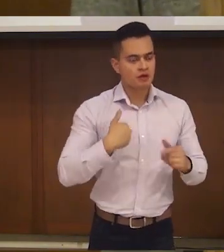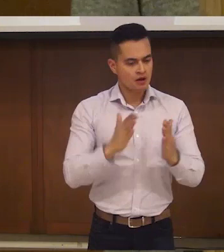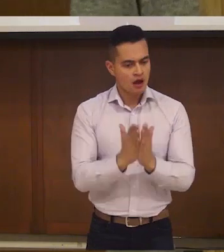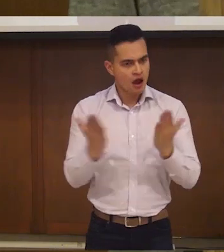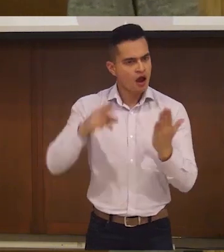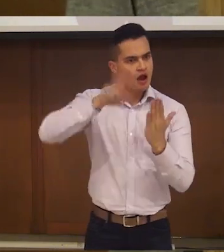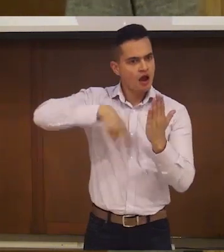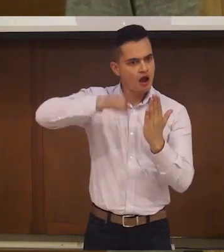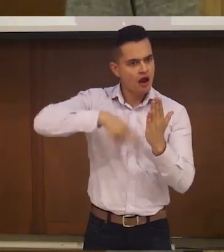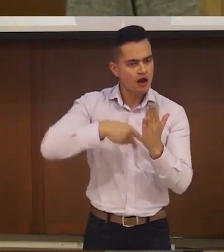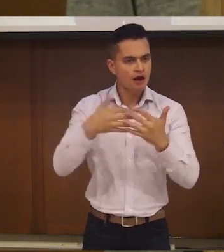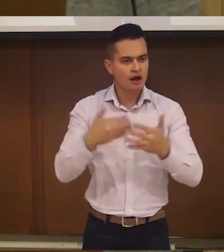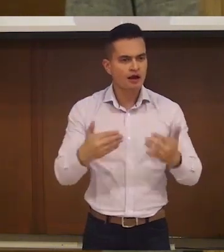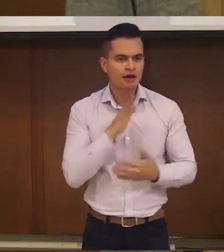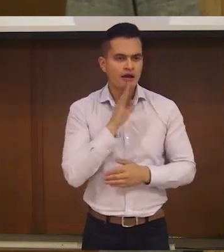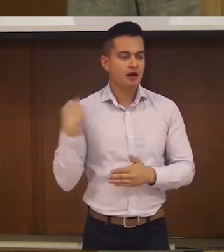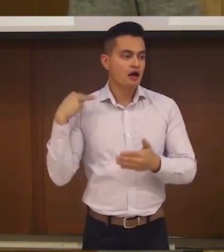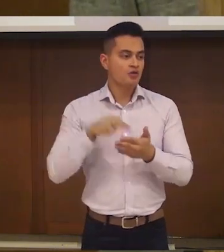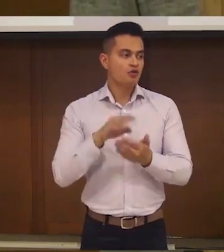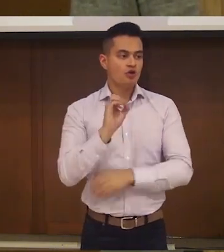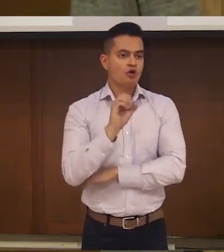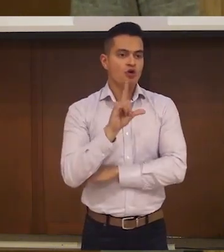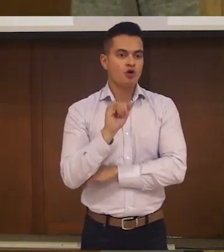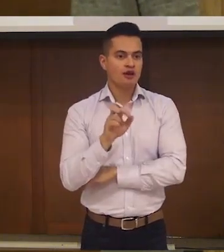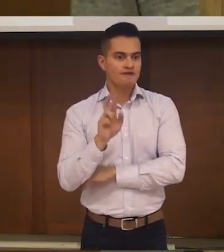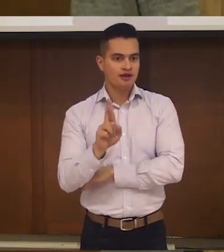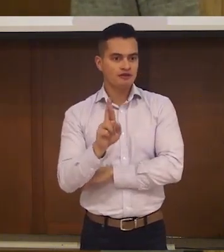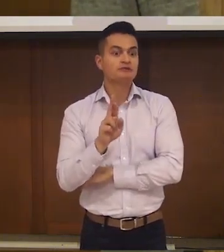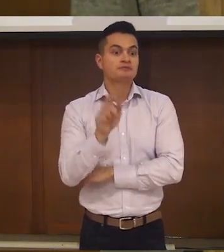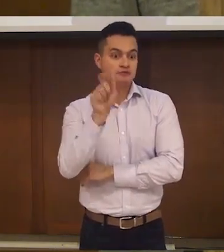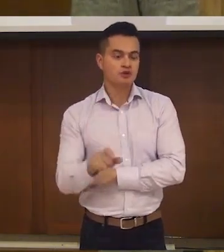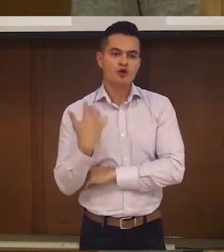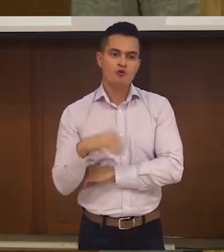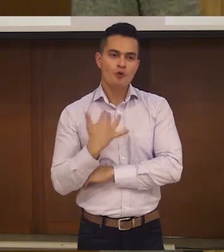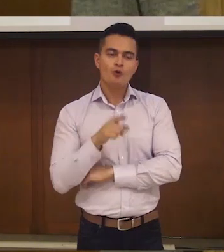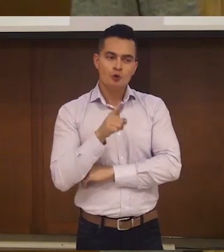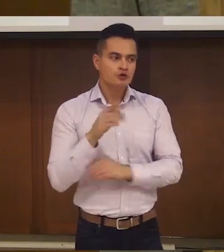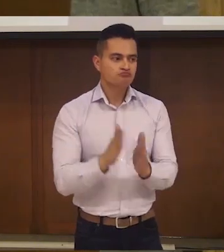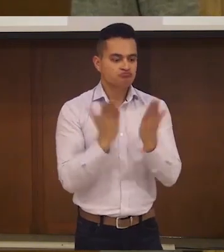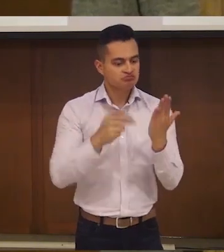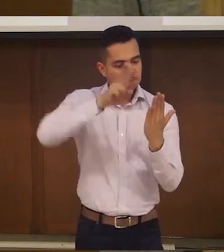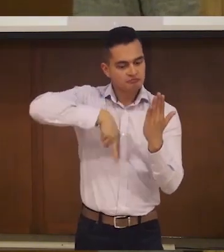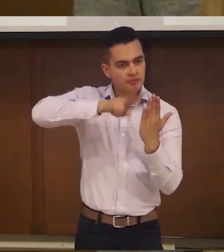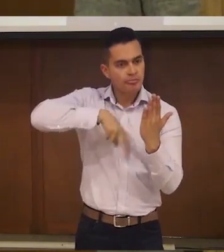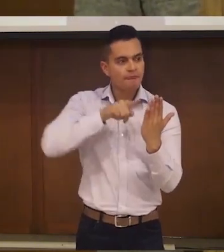leí de Oliver Sacks, que tiene ese maravilloso nombre, Veo una